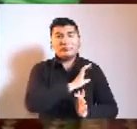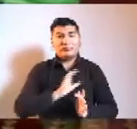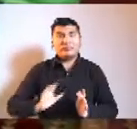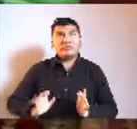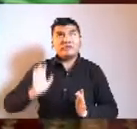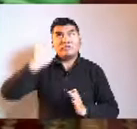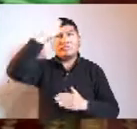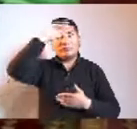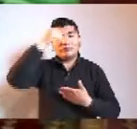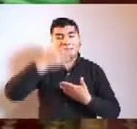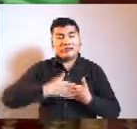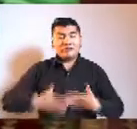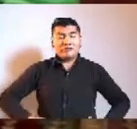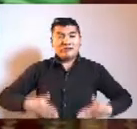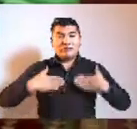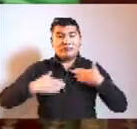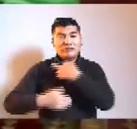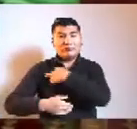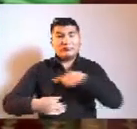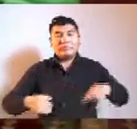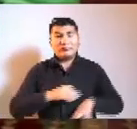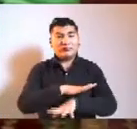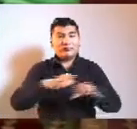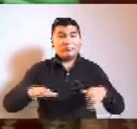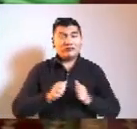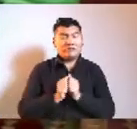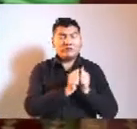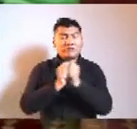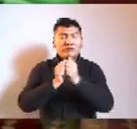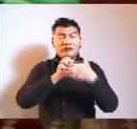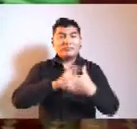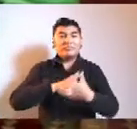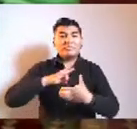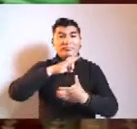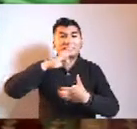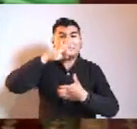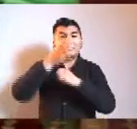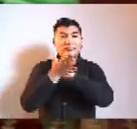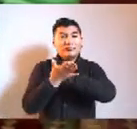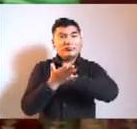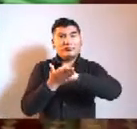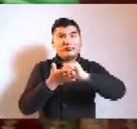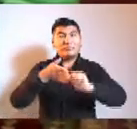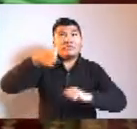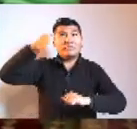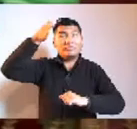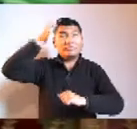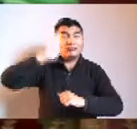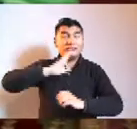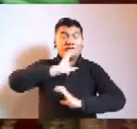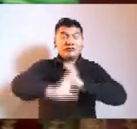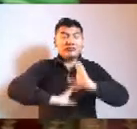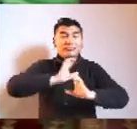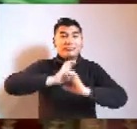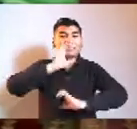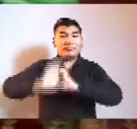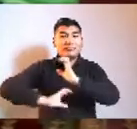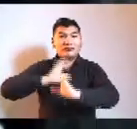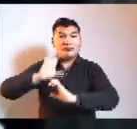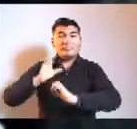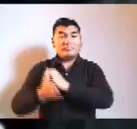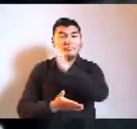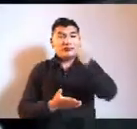Hijo, que vive y reina contigo en la unidad del Espíritu Santo y es Dios, por los siglos de